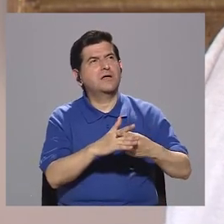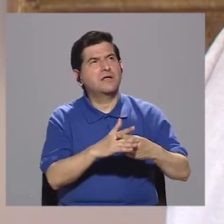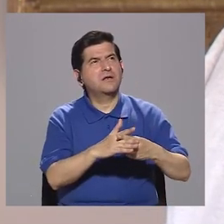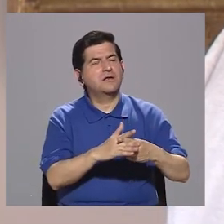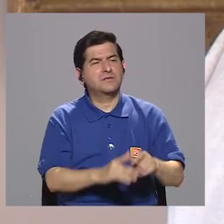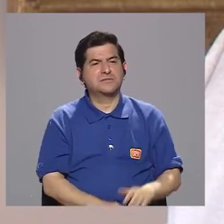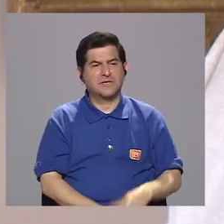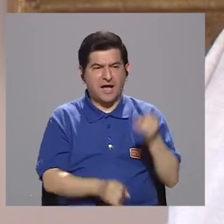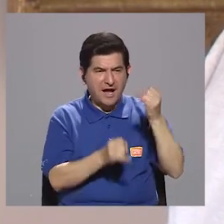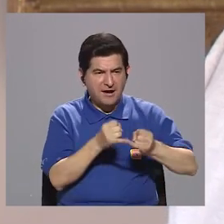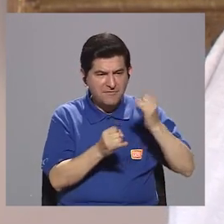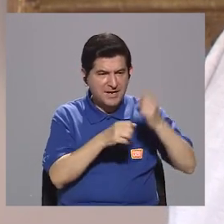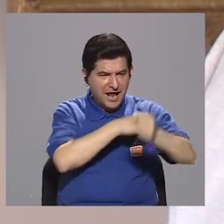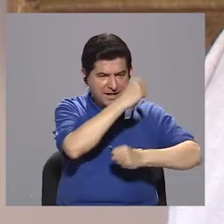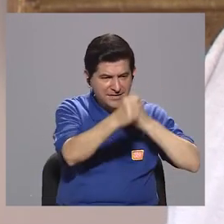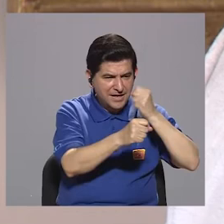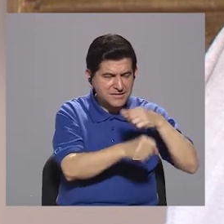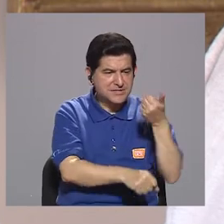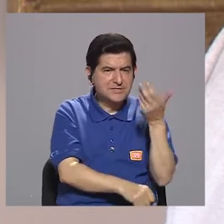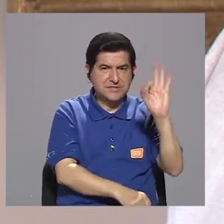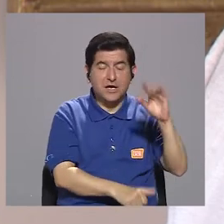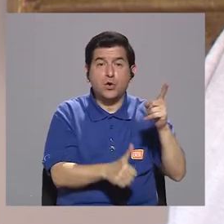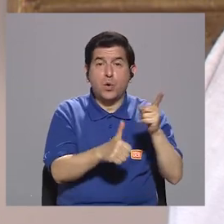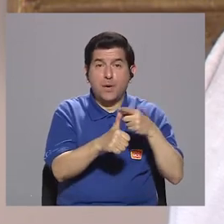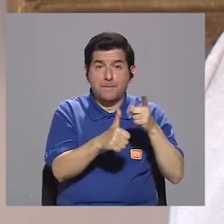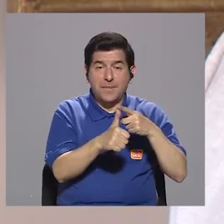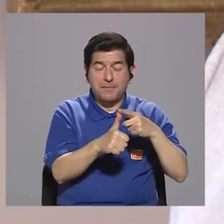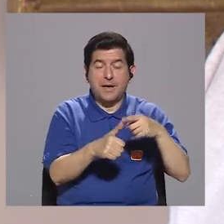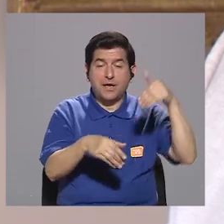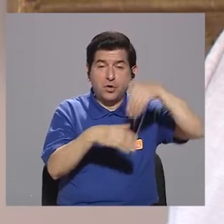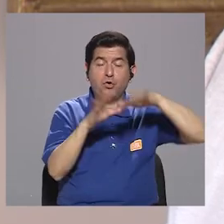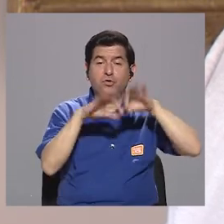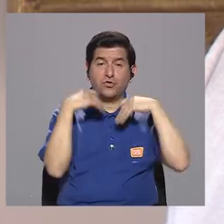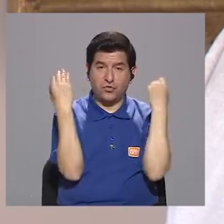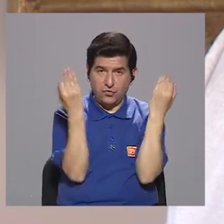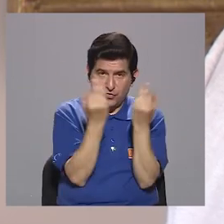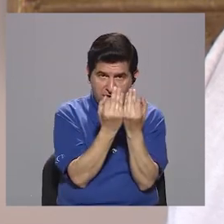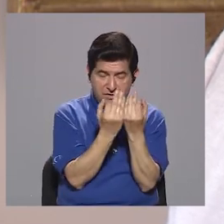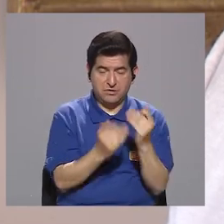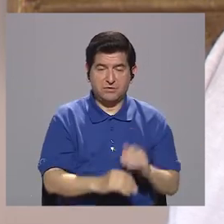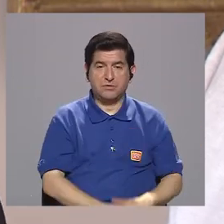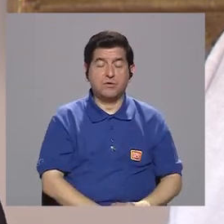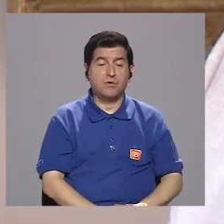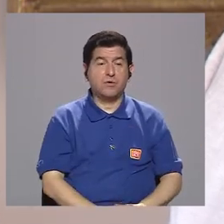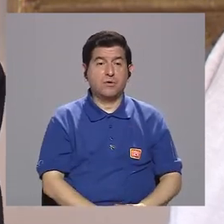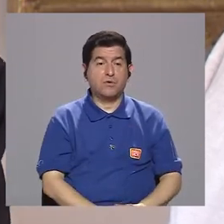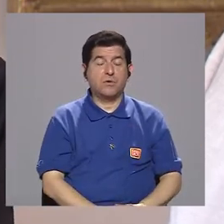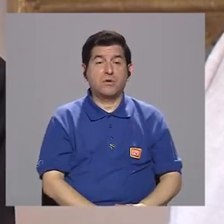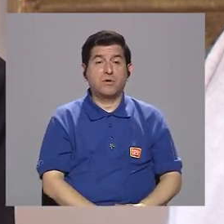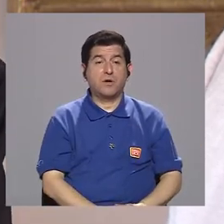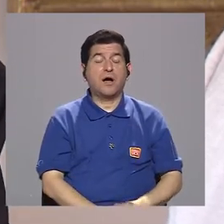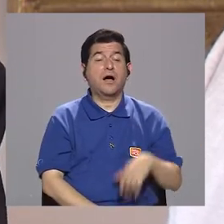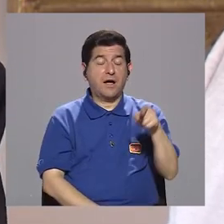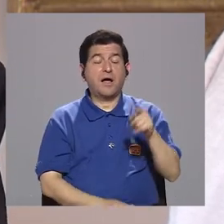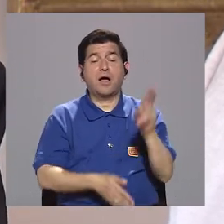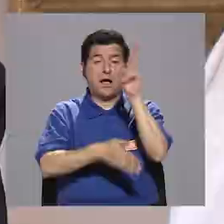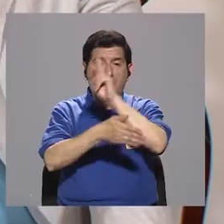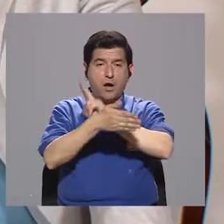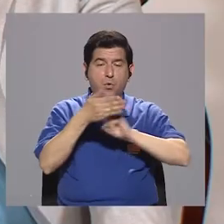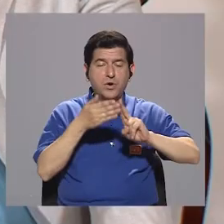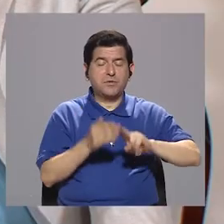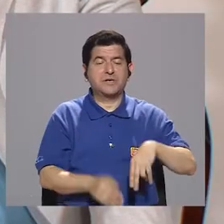siglo XIX y es el primero de la familia que llega a la Universidad Católica de